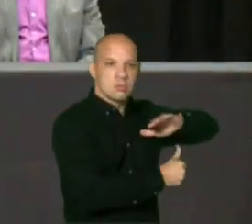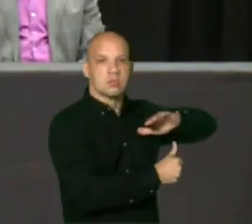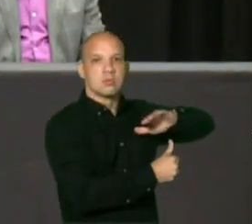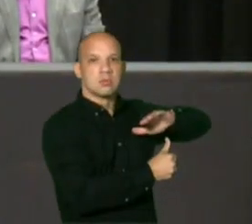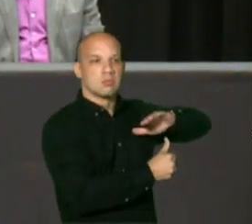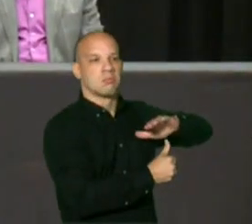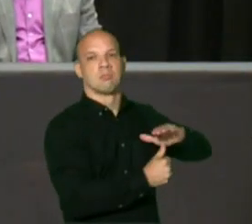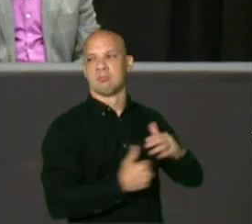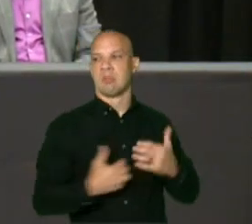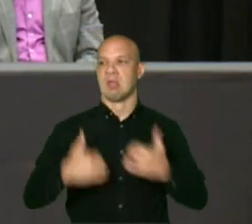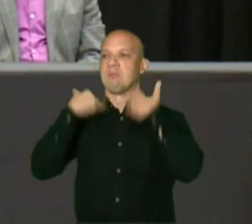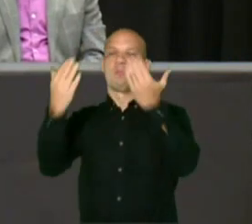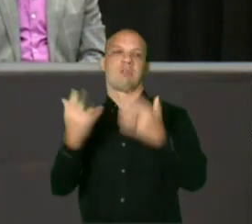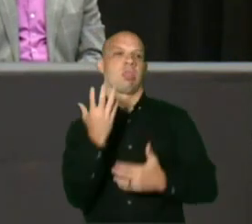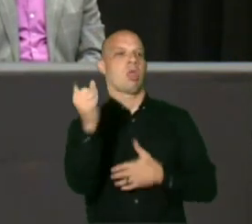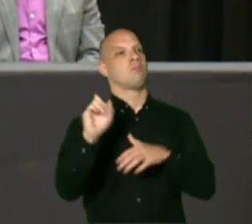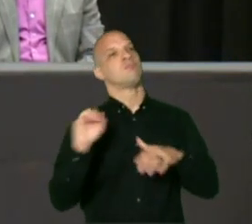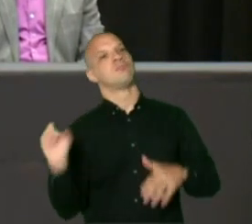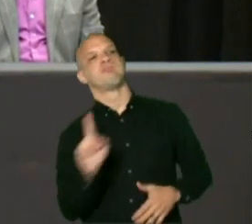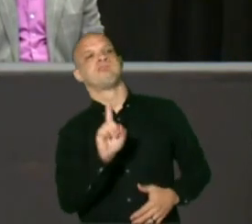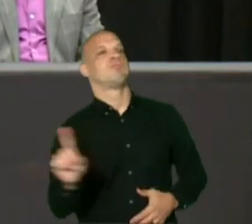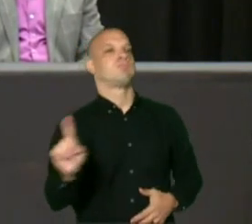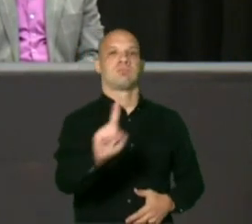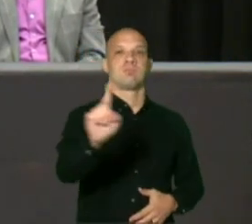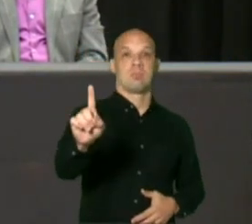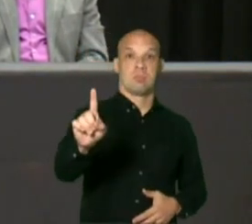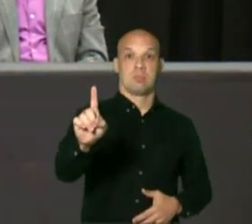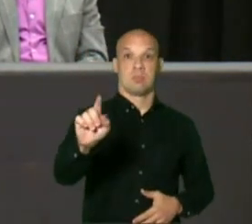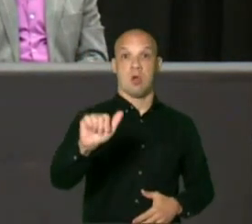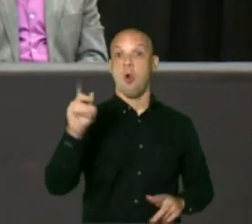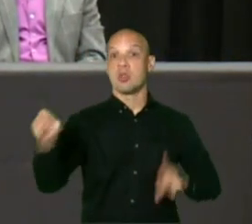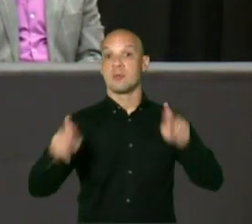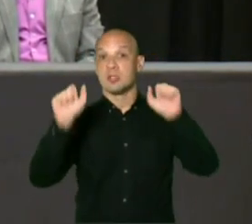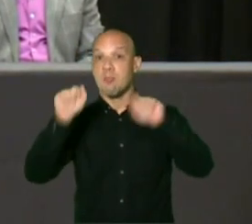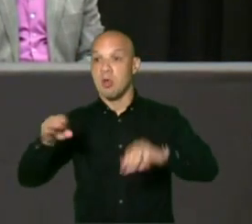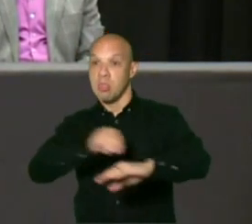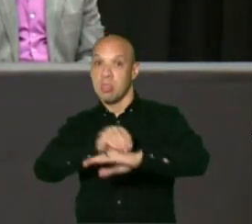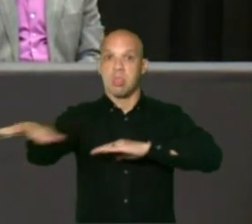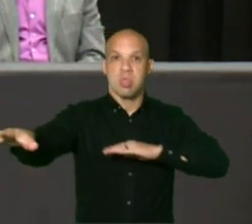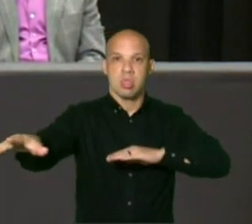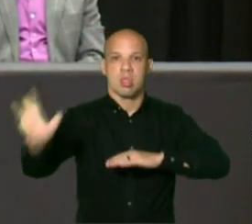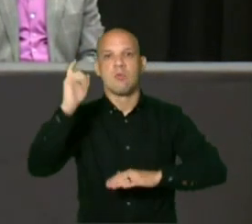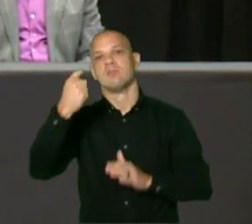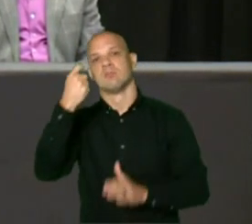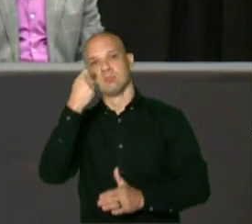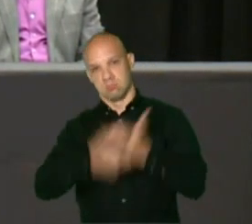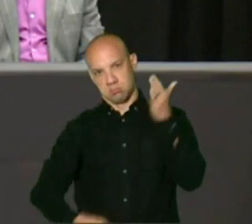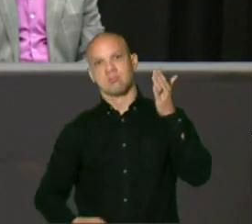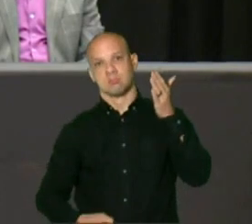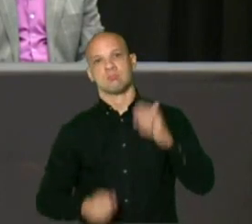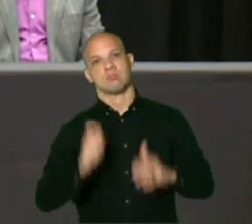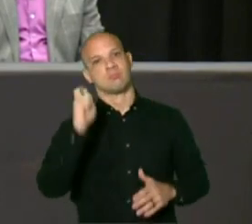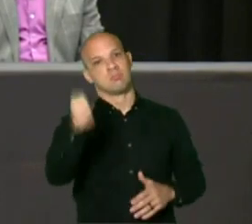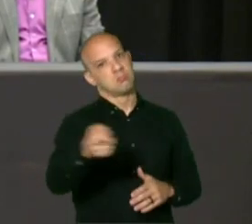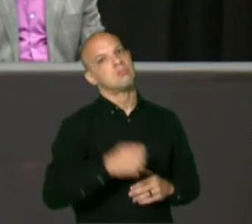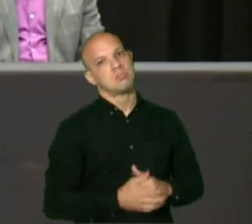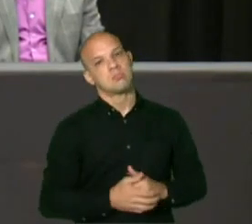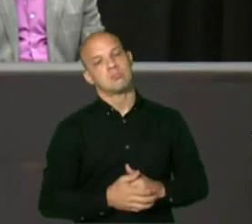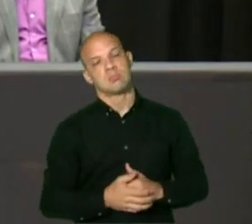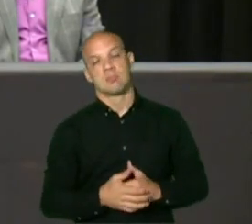su hogar, salgan de su vivienda, poniendo en riesgo a otros ciudadanos, serán multados y de hecho